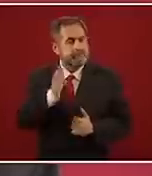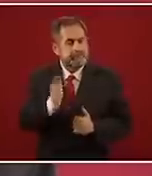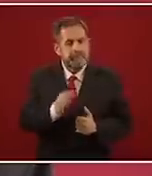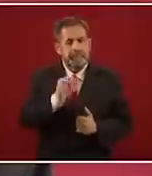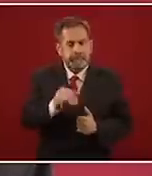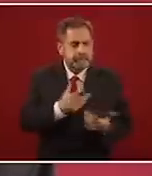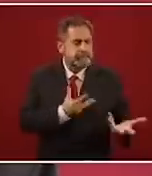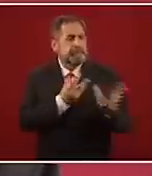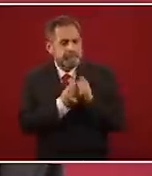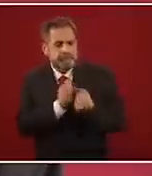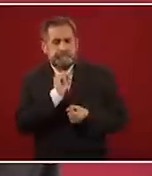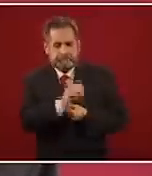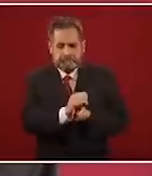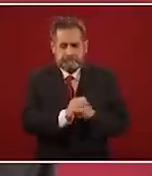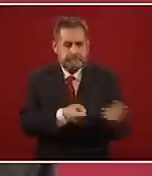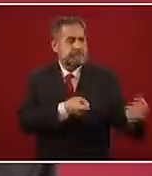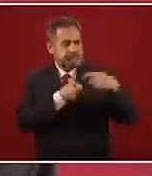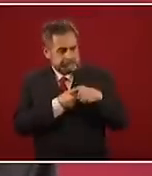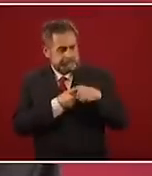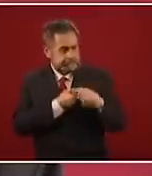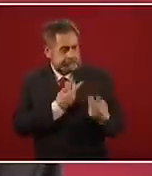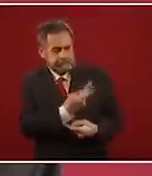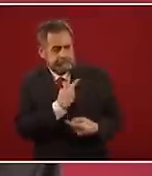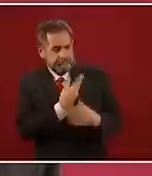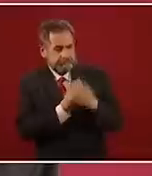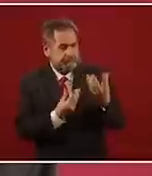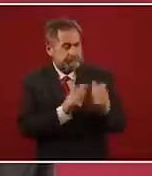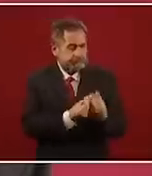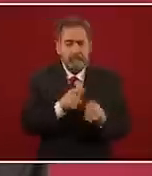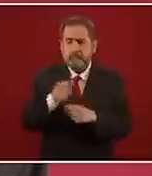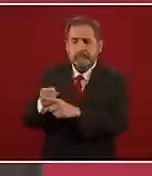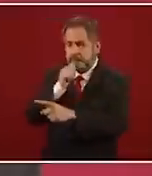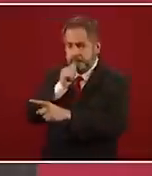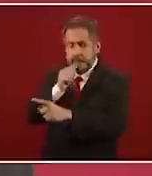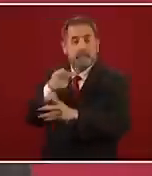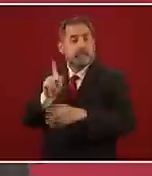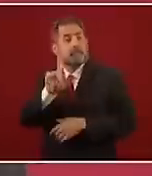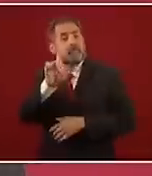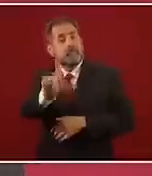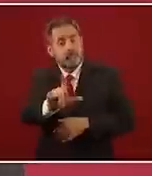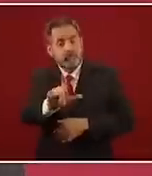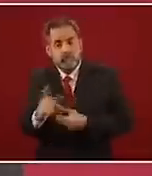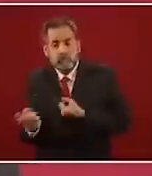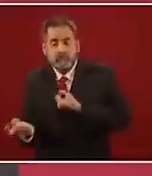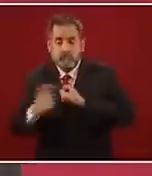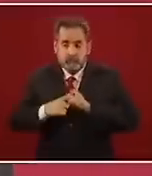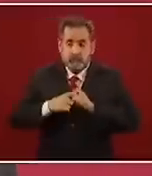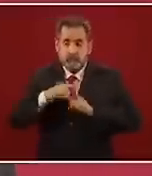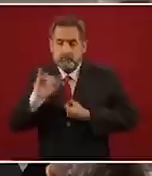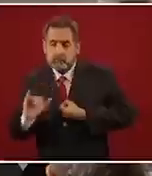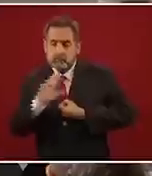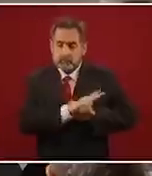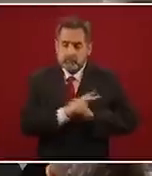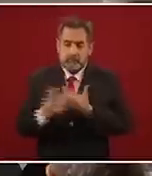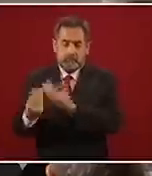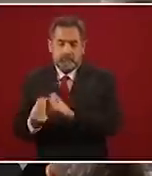aceptado adherirse, aunque tenemos hasta el lunes para la firma de la adhesión o no adhesión dentro de